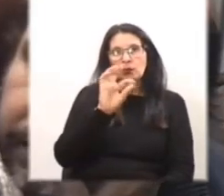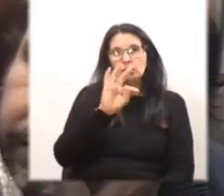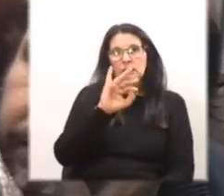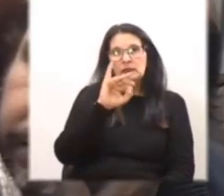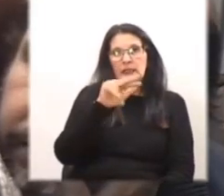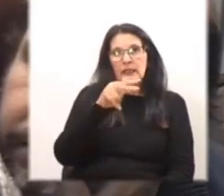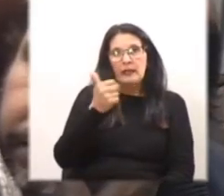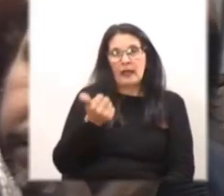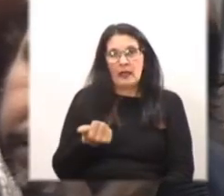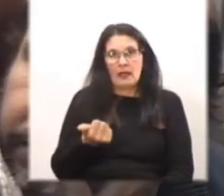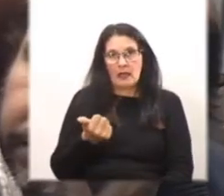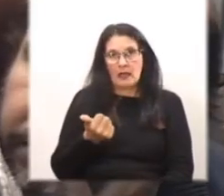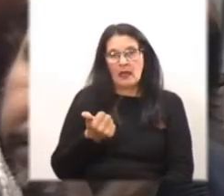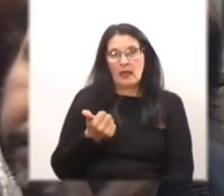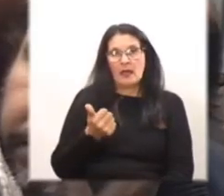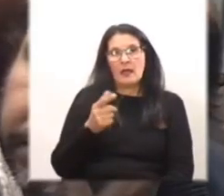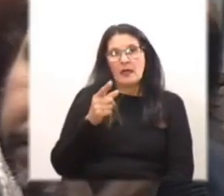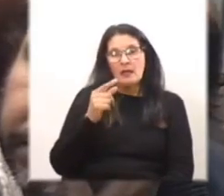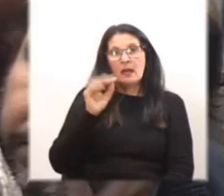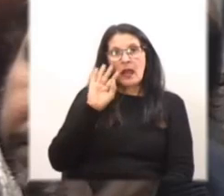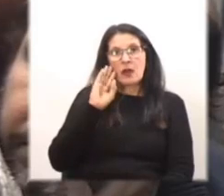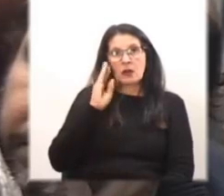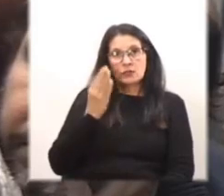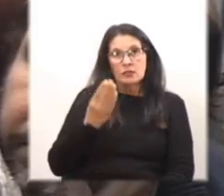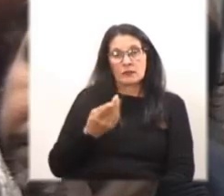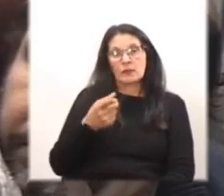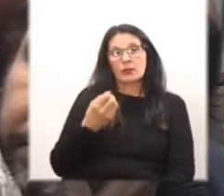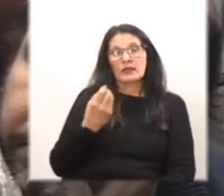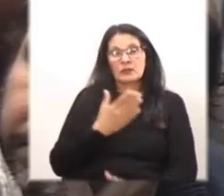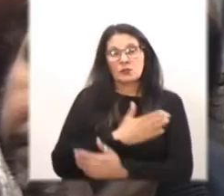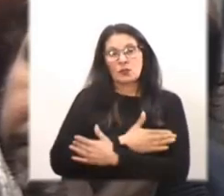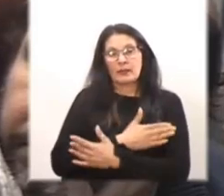sido suplente del diputado Esteves,